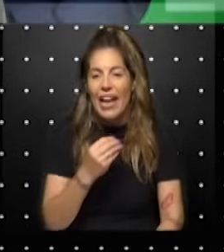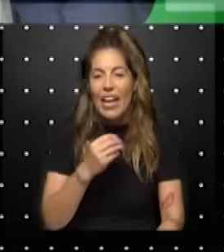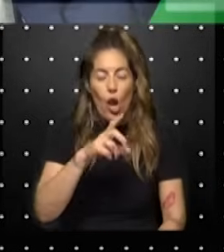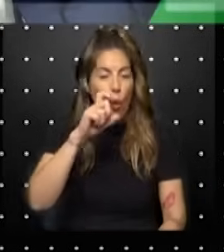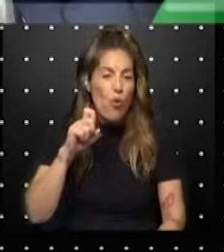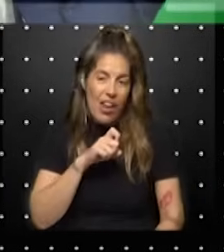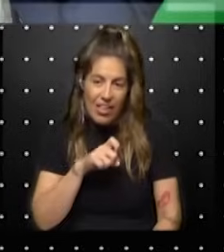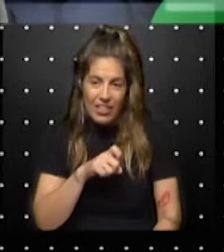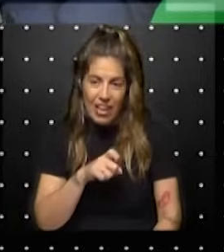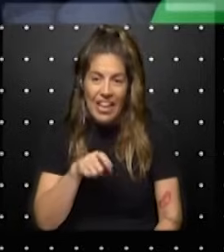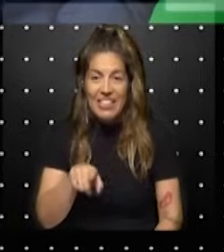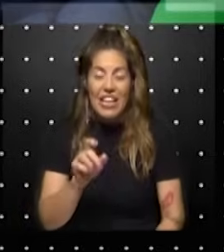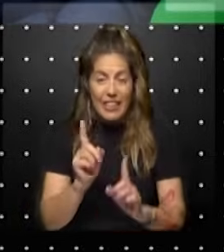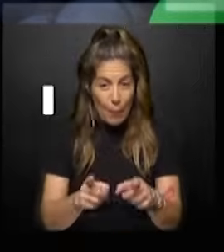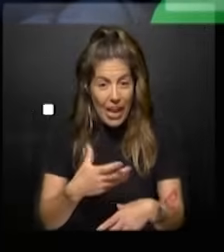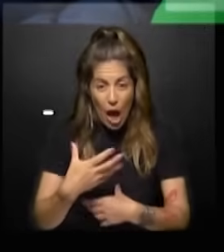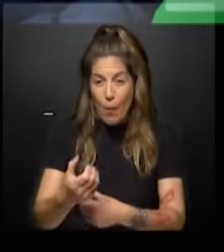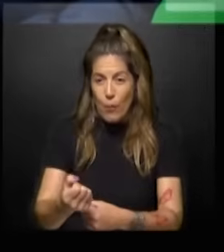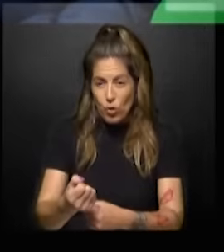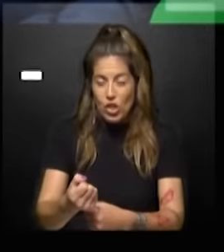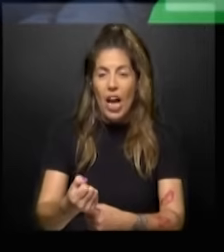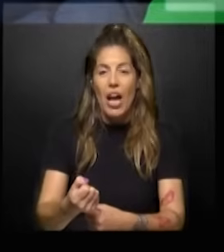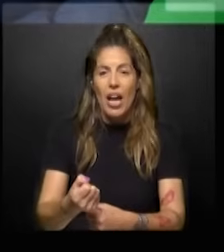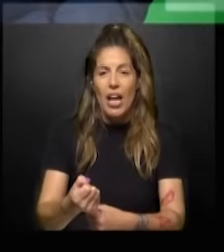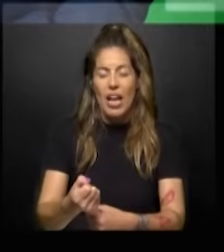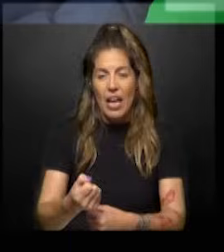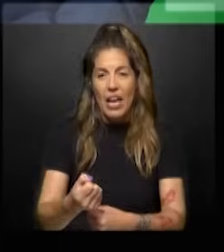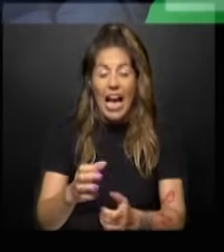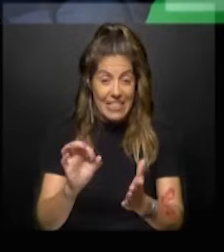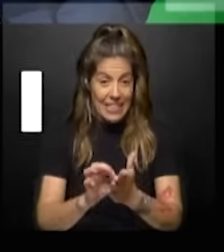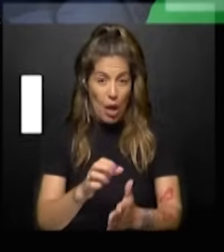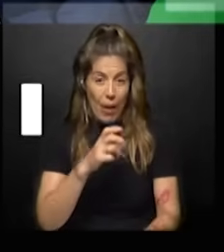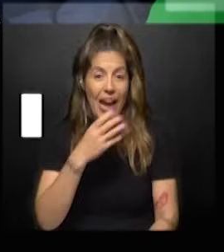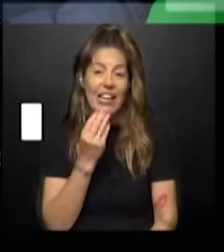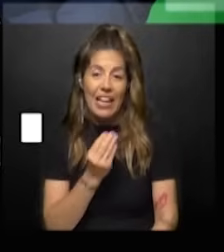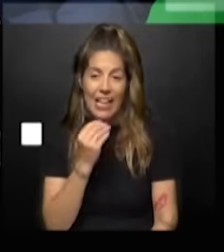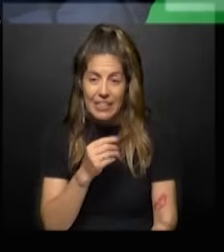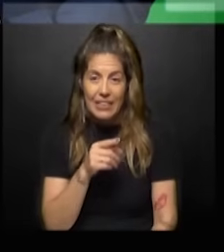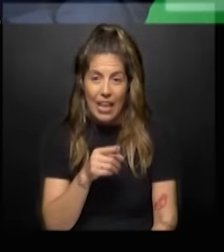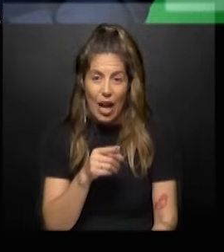¿no? Si bien él también apoya al régimen israelita.